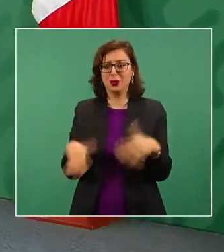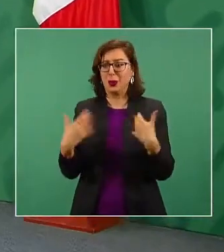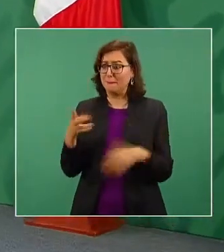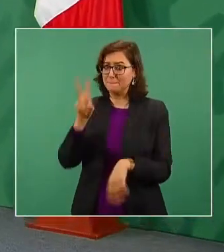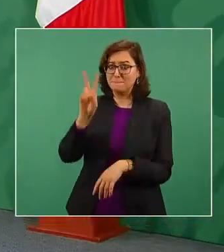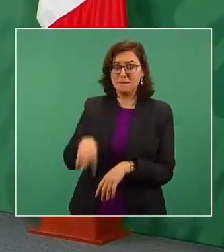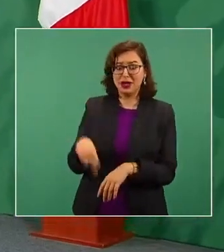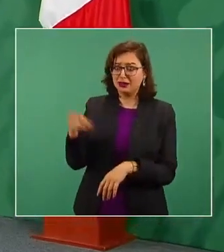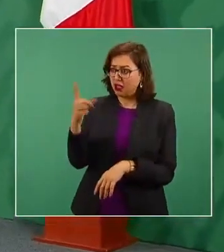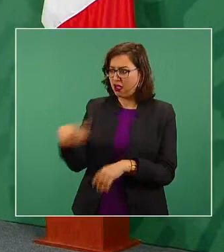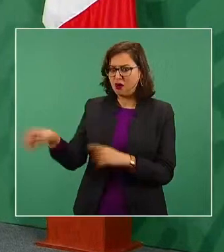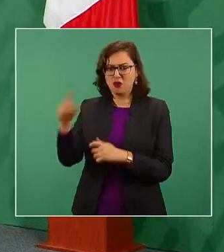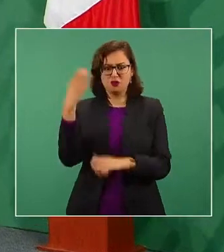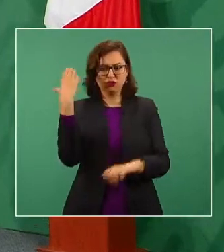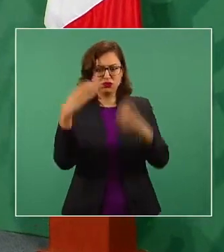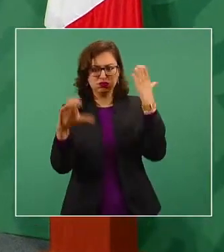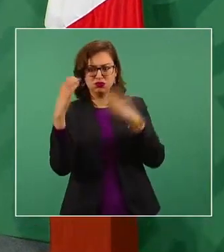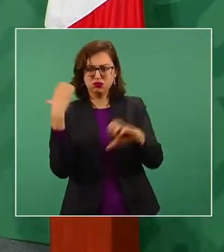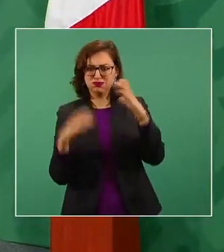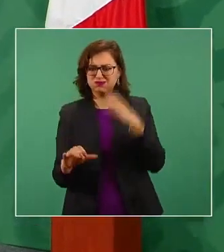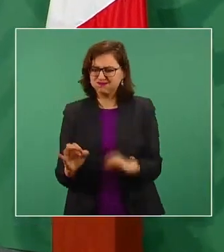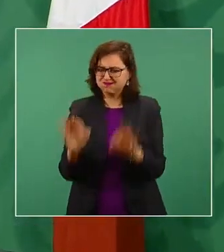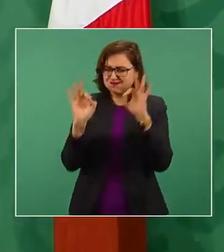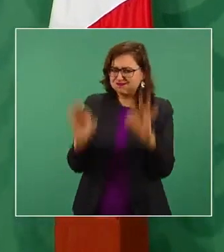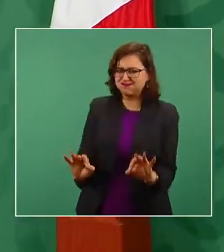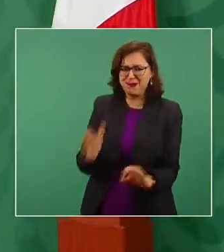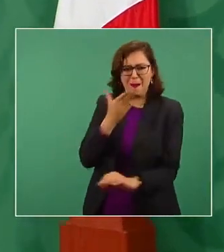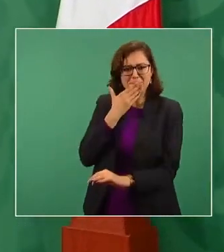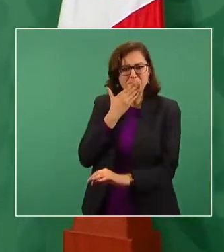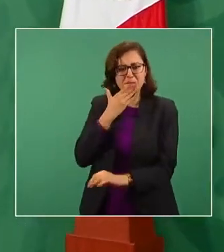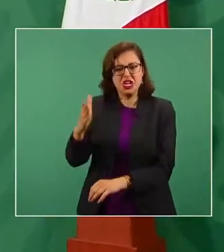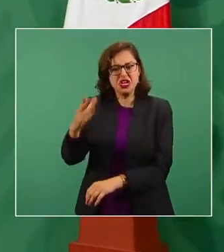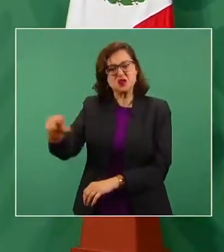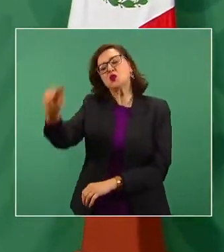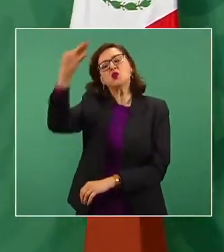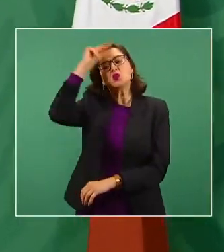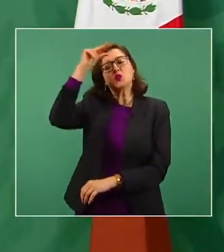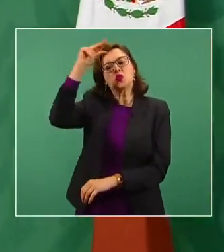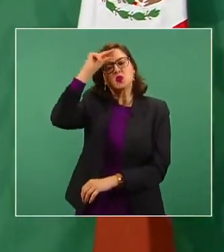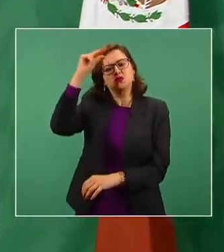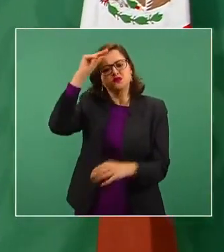brillantes, que argumentan muy bien,